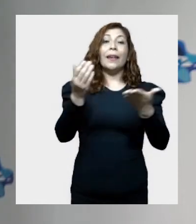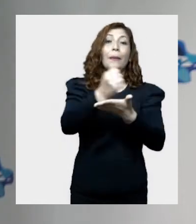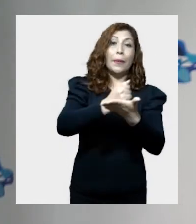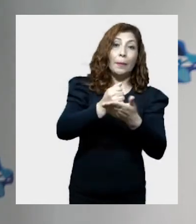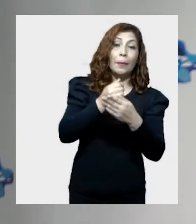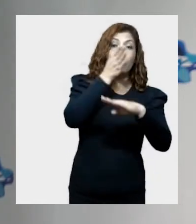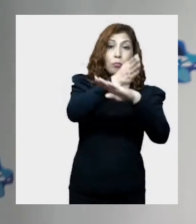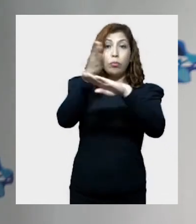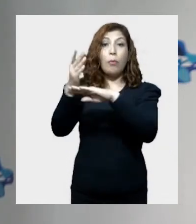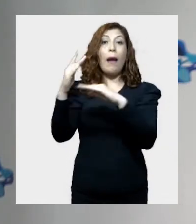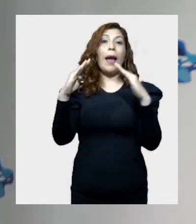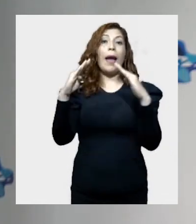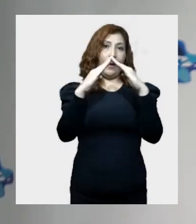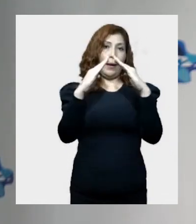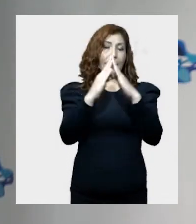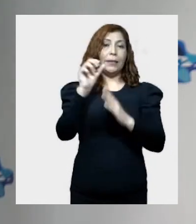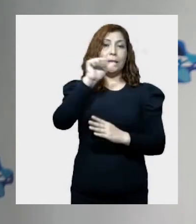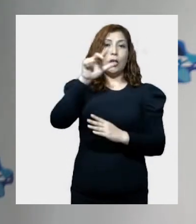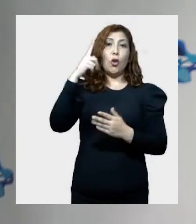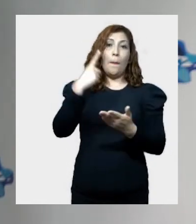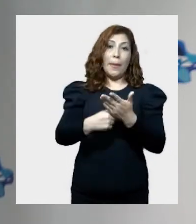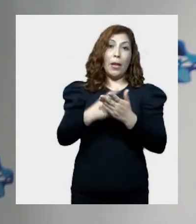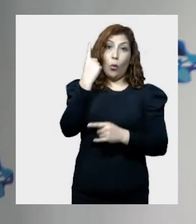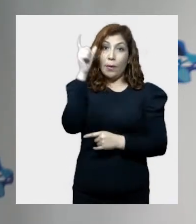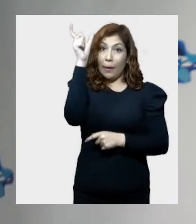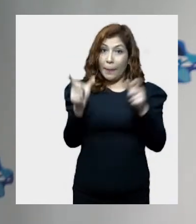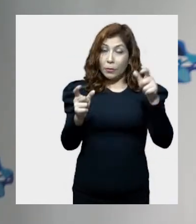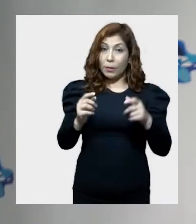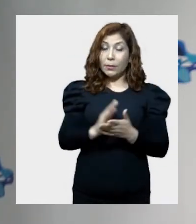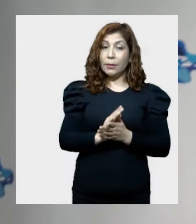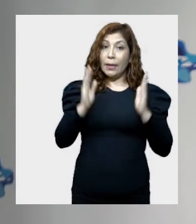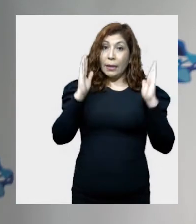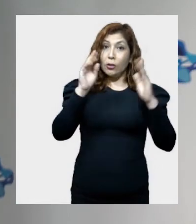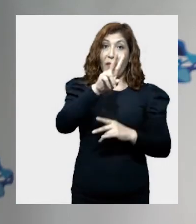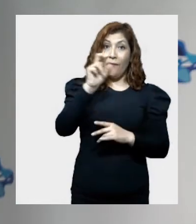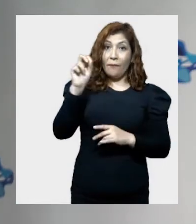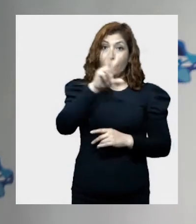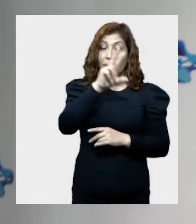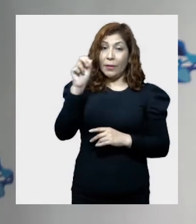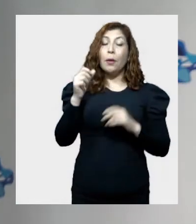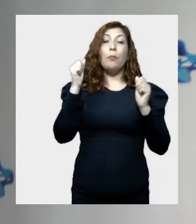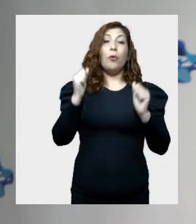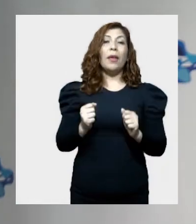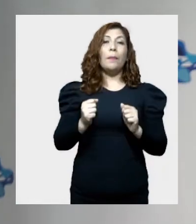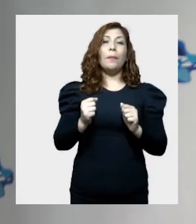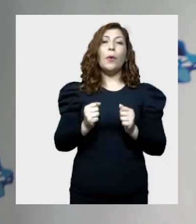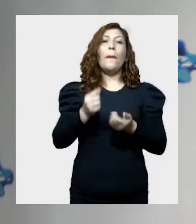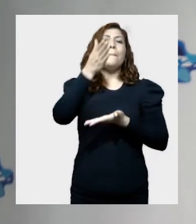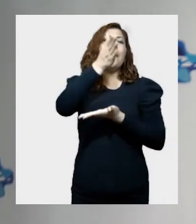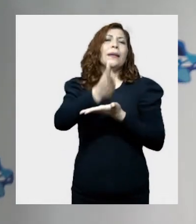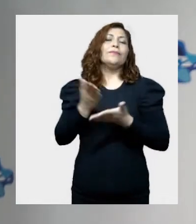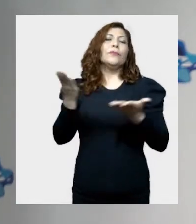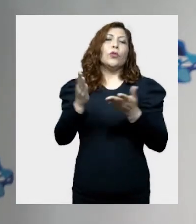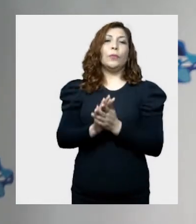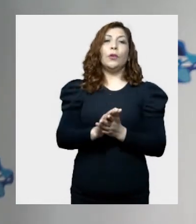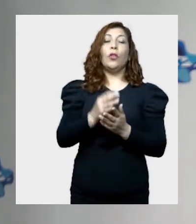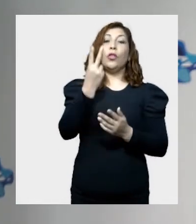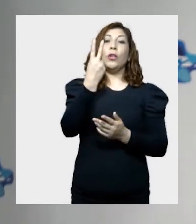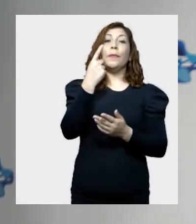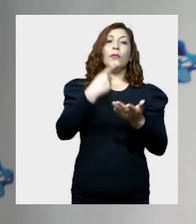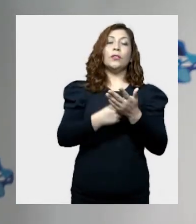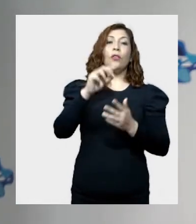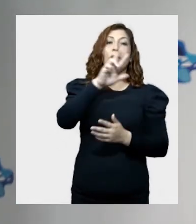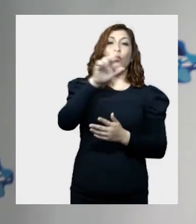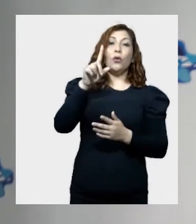a domicilio. Las 68.001 prestaciones del 2020 las podemos dividir en